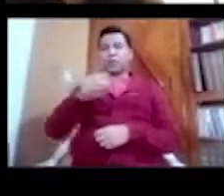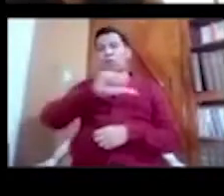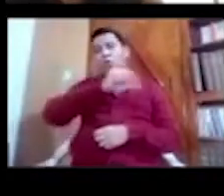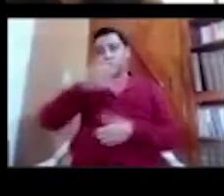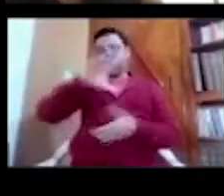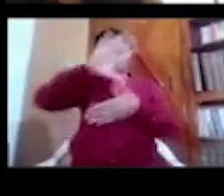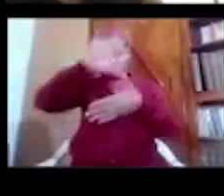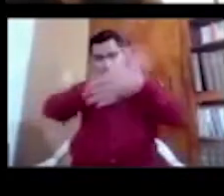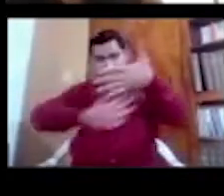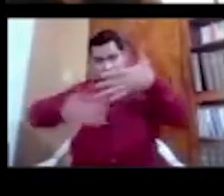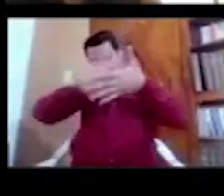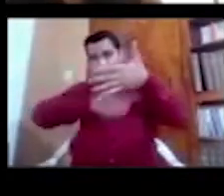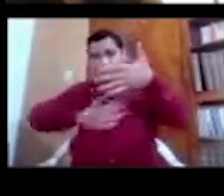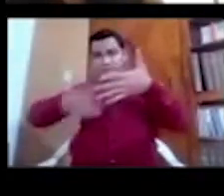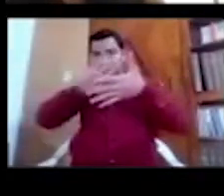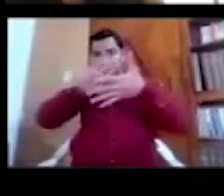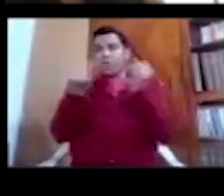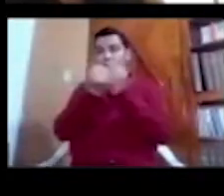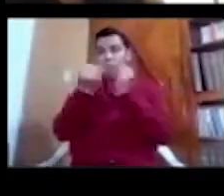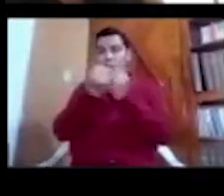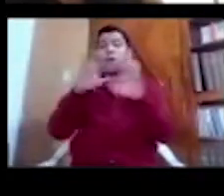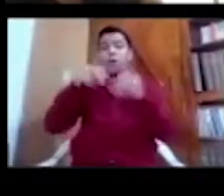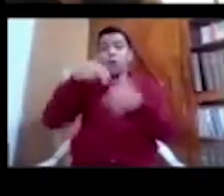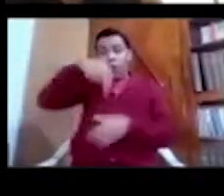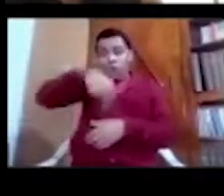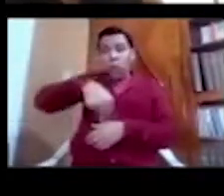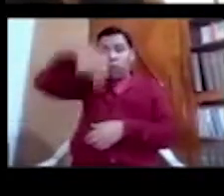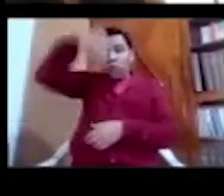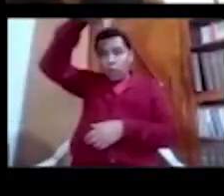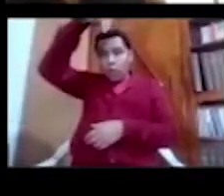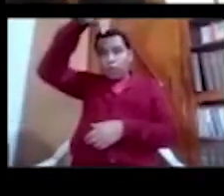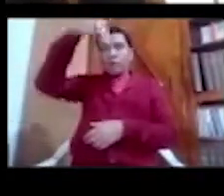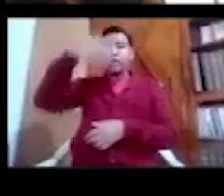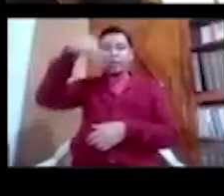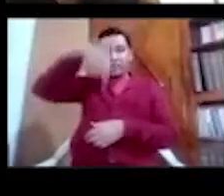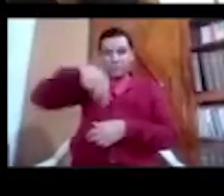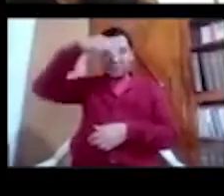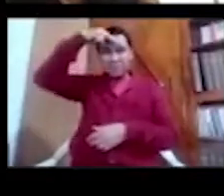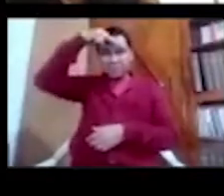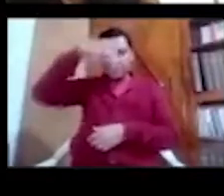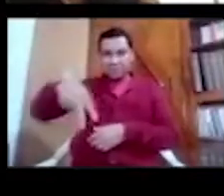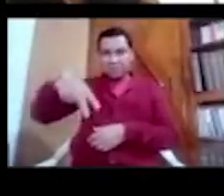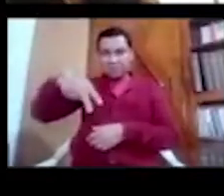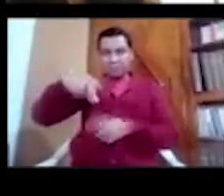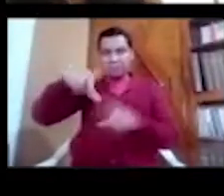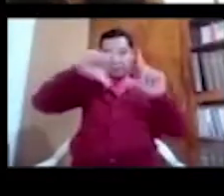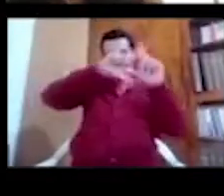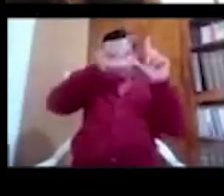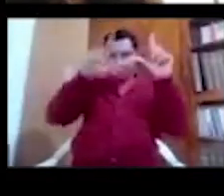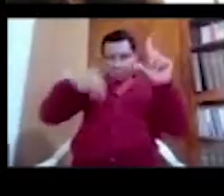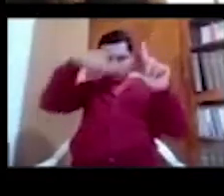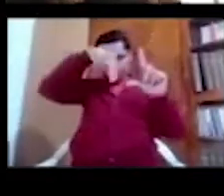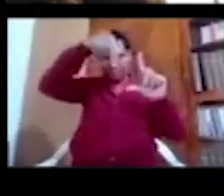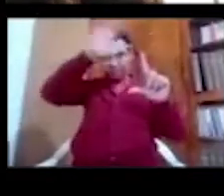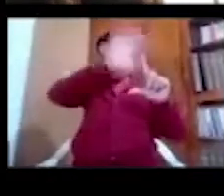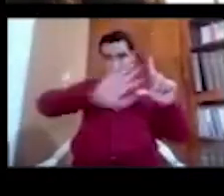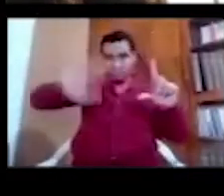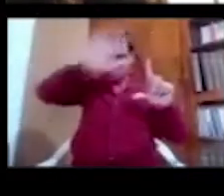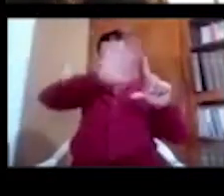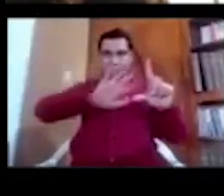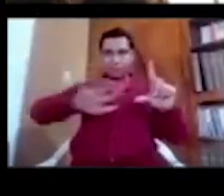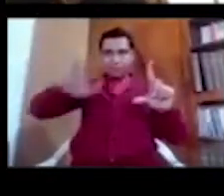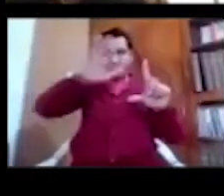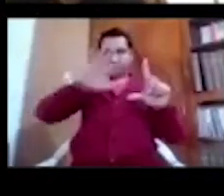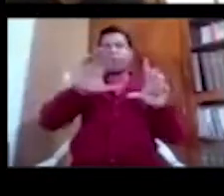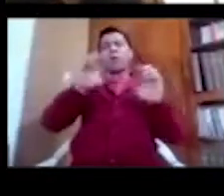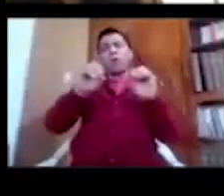algún momento hacia el norte de lo que ahora es México. Y en este universo ocurrían que